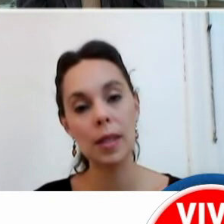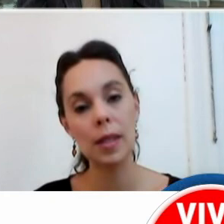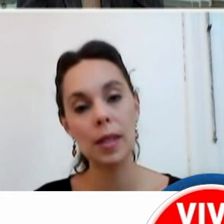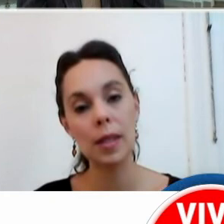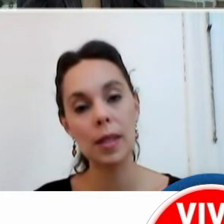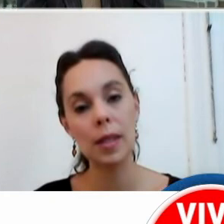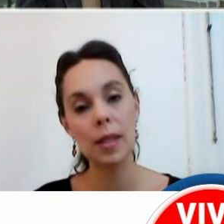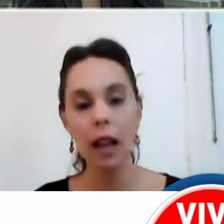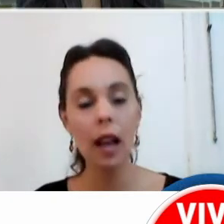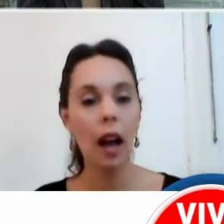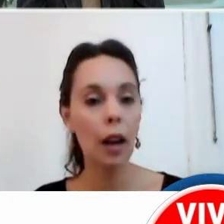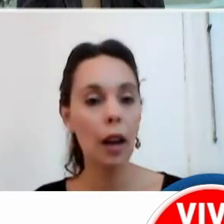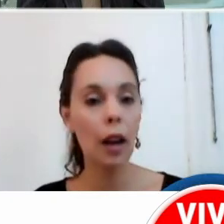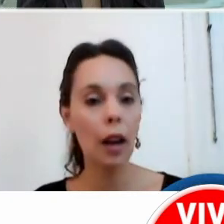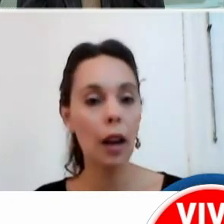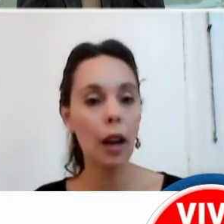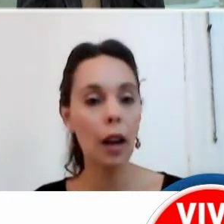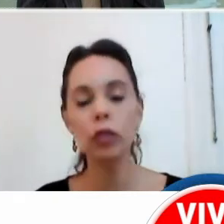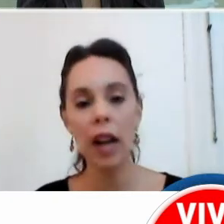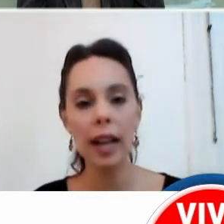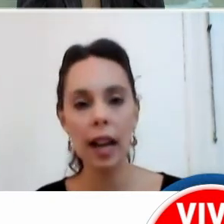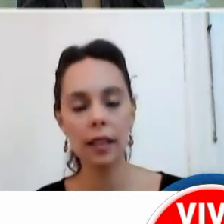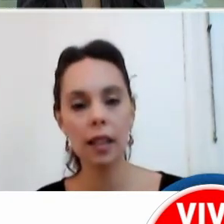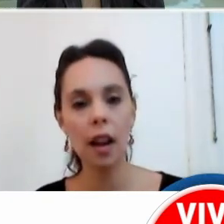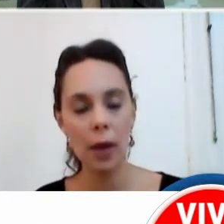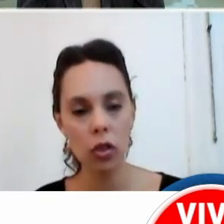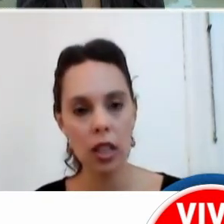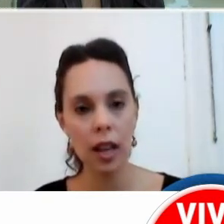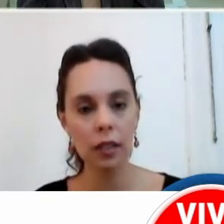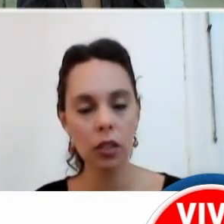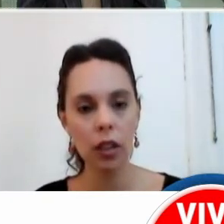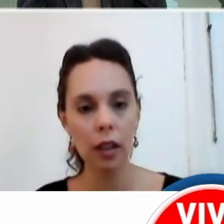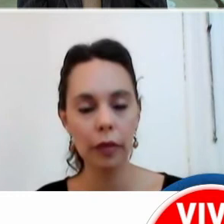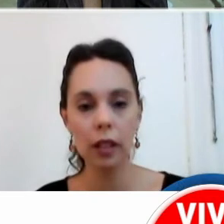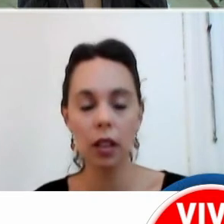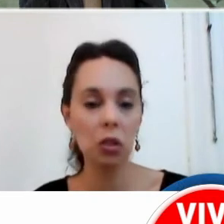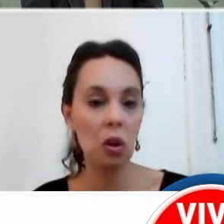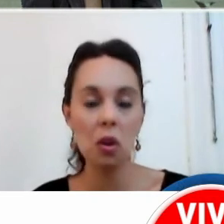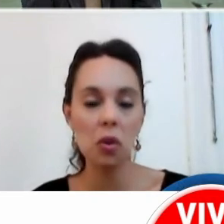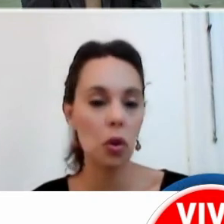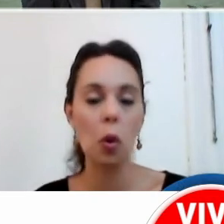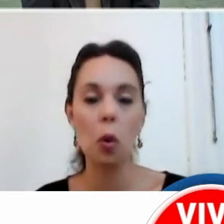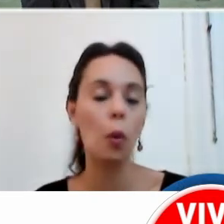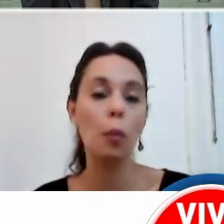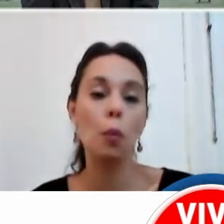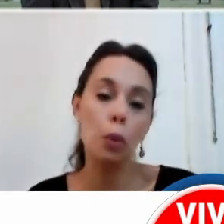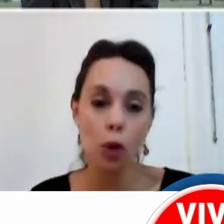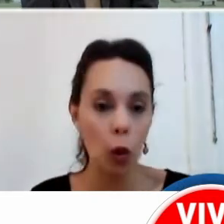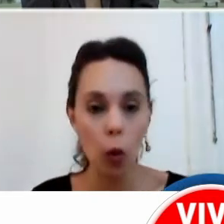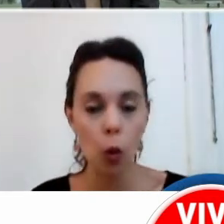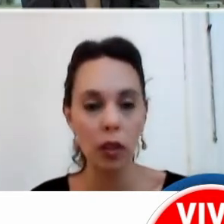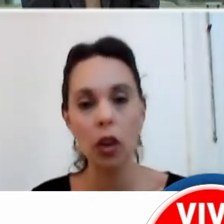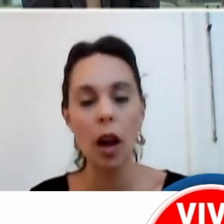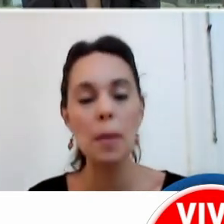a la vicepresidenta hay una postura contraria a la que tienen la mayoría dentro del Frente de Todos o